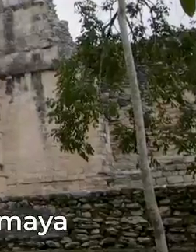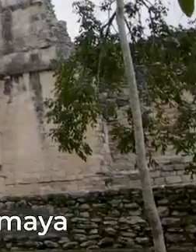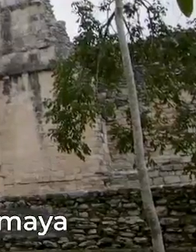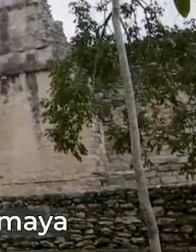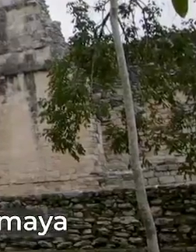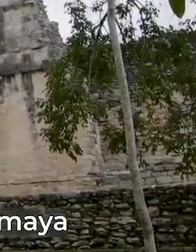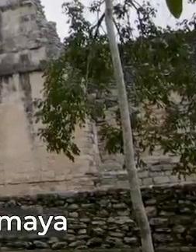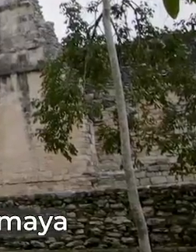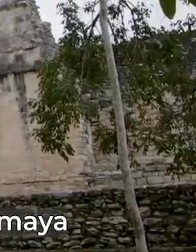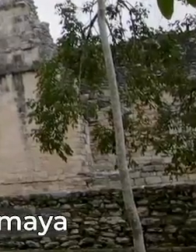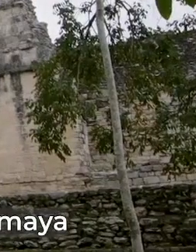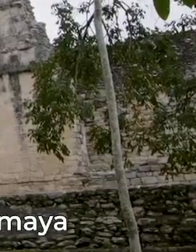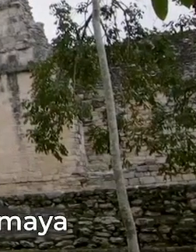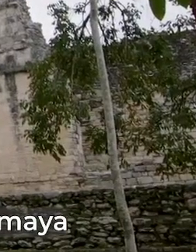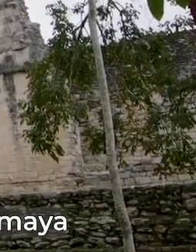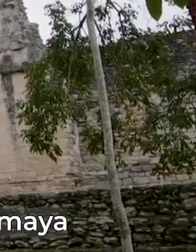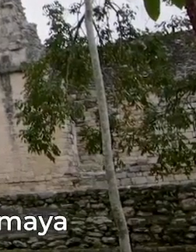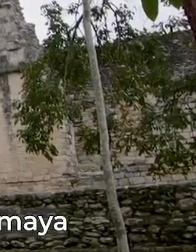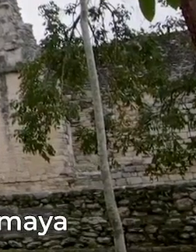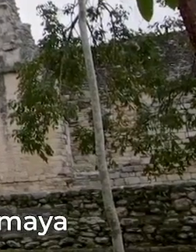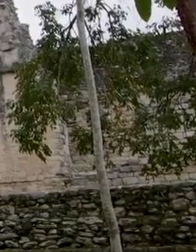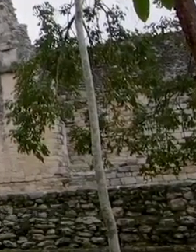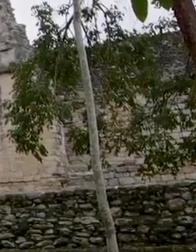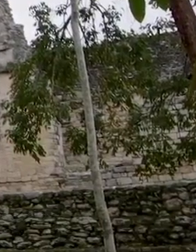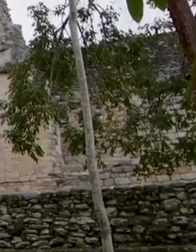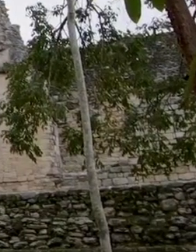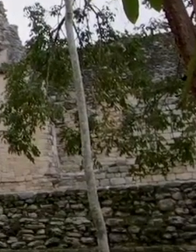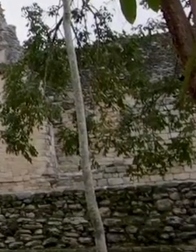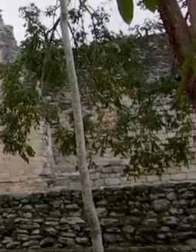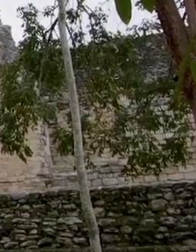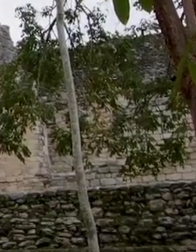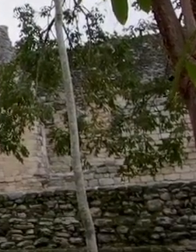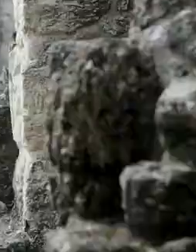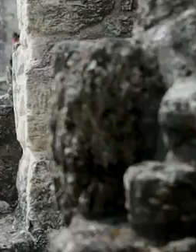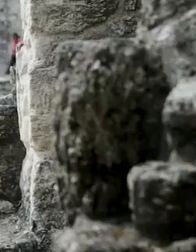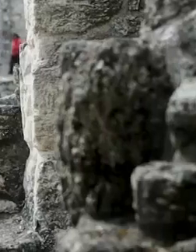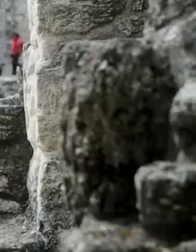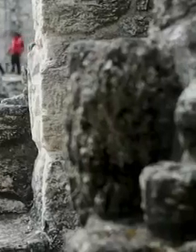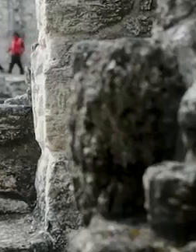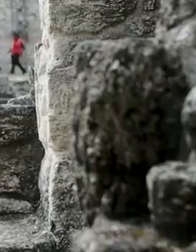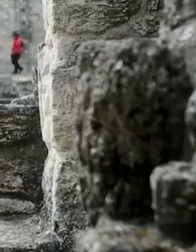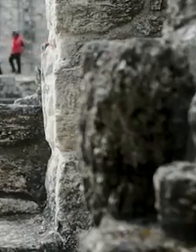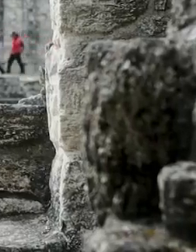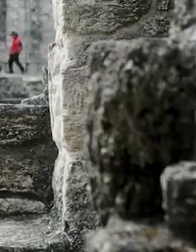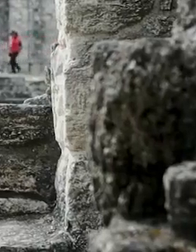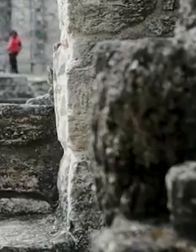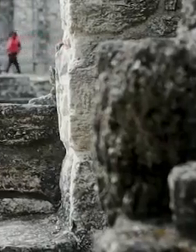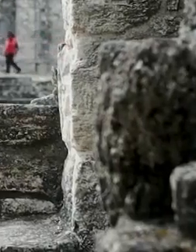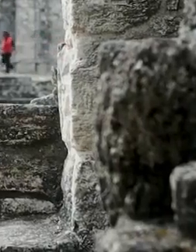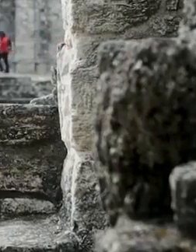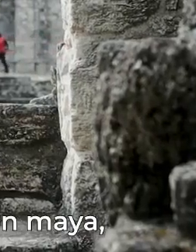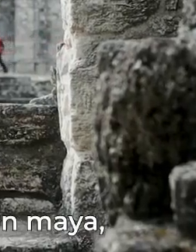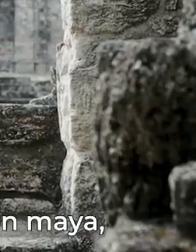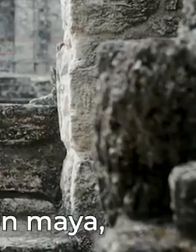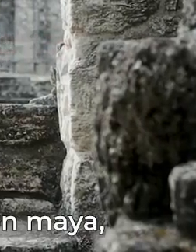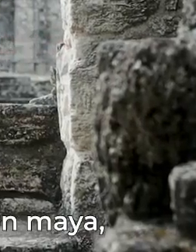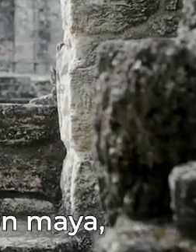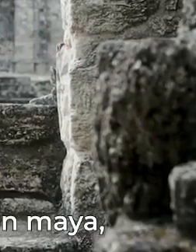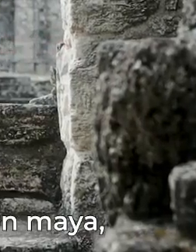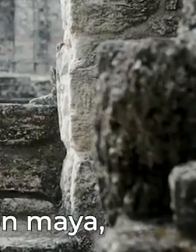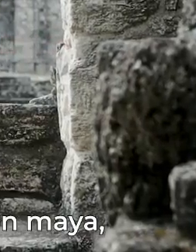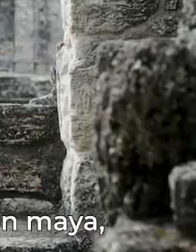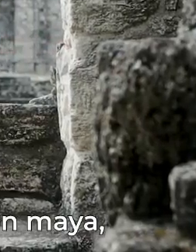Caminar por Xpujil, enclavada en la selva maya del sur de Campeche, representa un viaje en el tiempo y en el